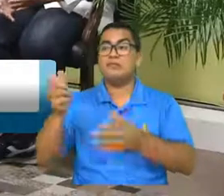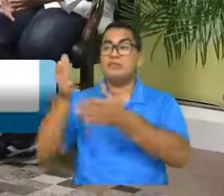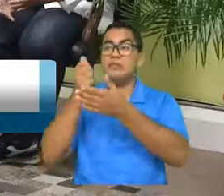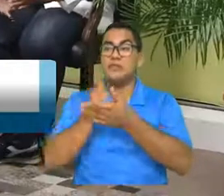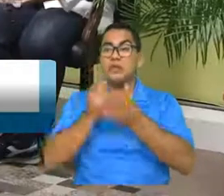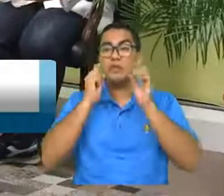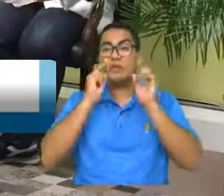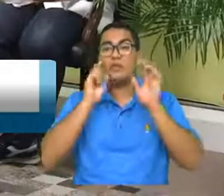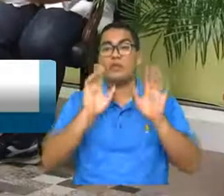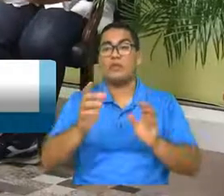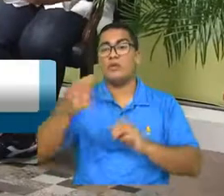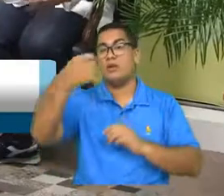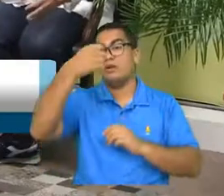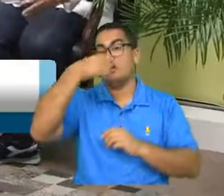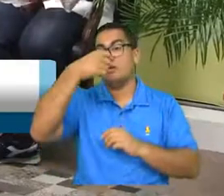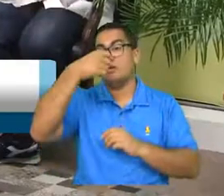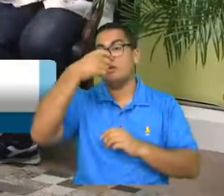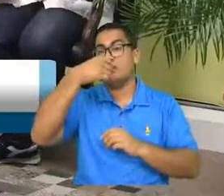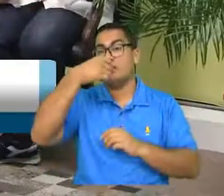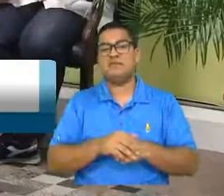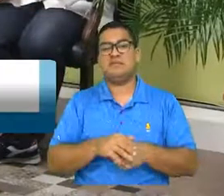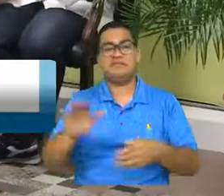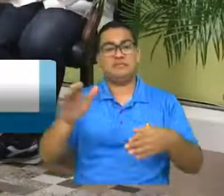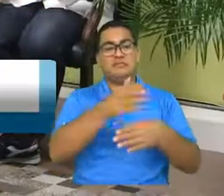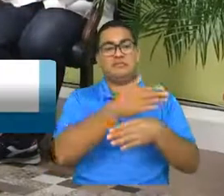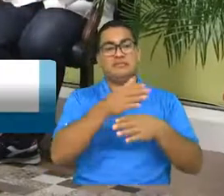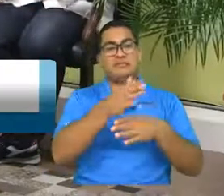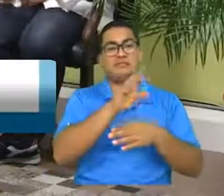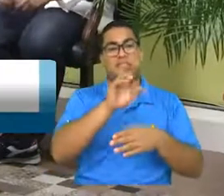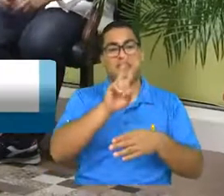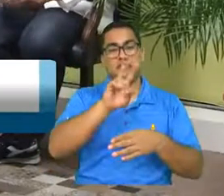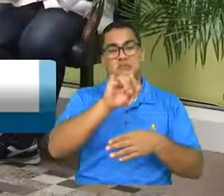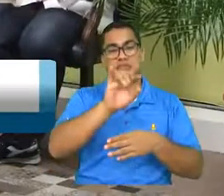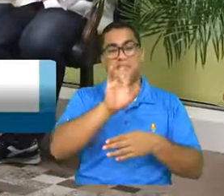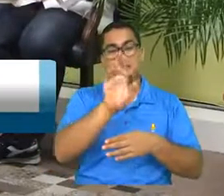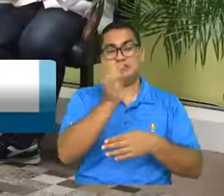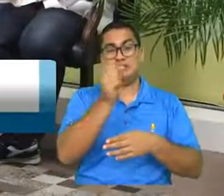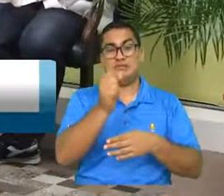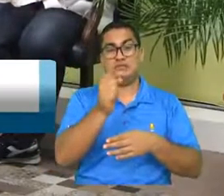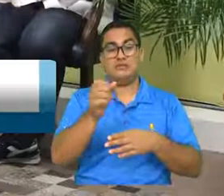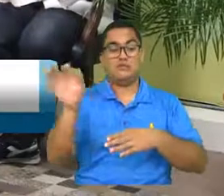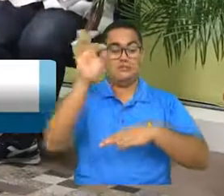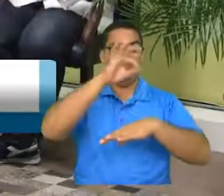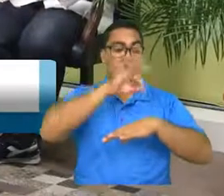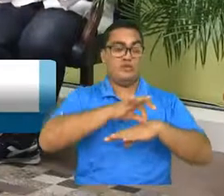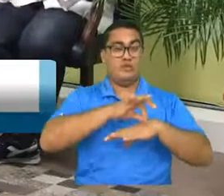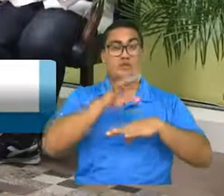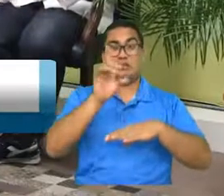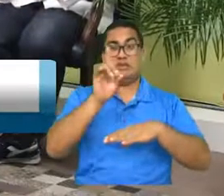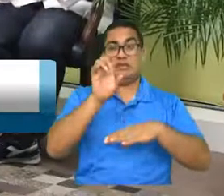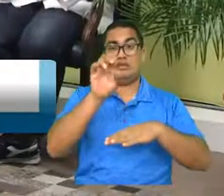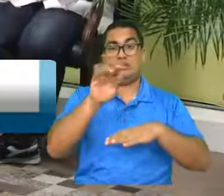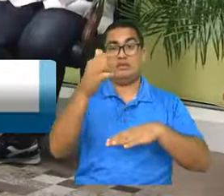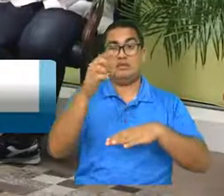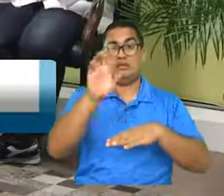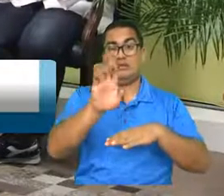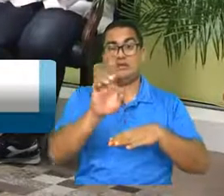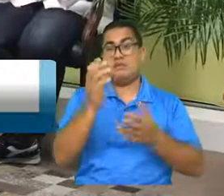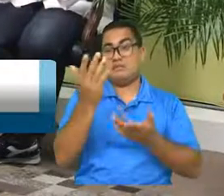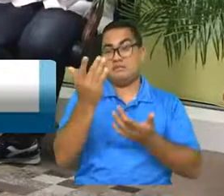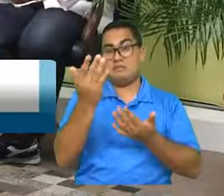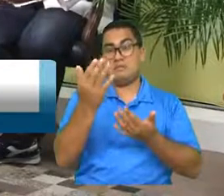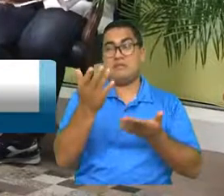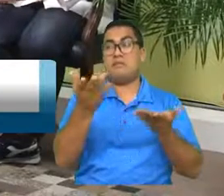tratamiento, claro. No es lo mismo combatir un virus que entra al cuerpo, tenemos que dejar su proceso de desarrollo